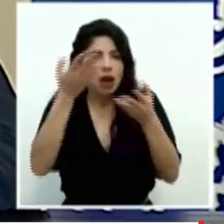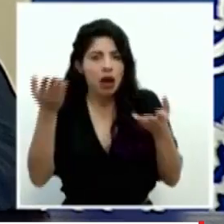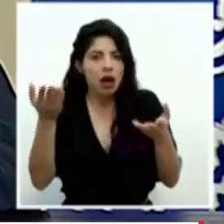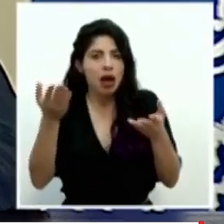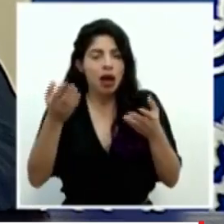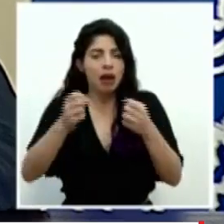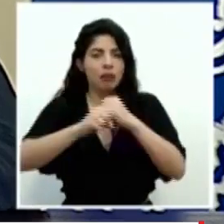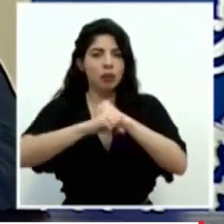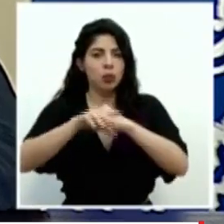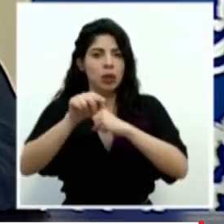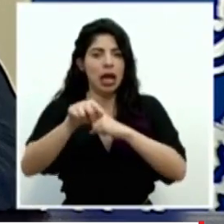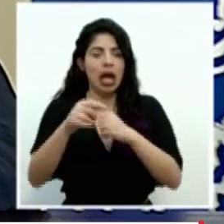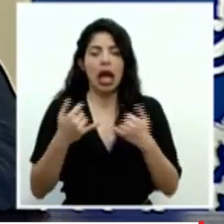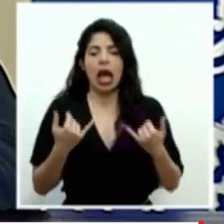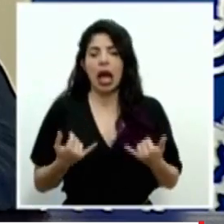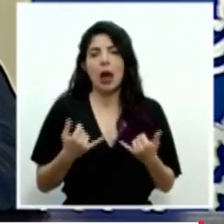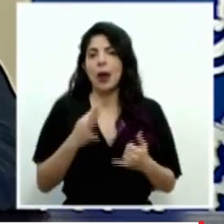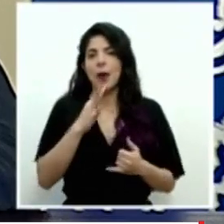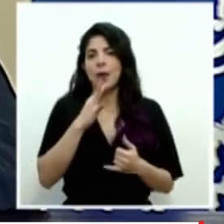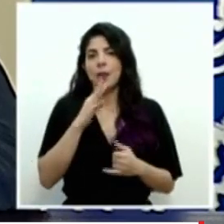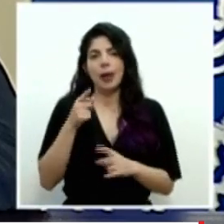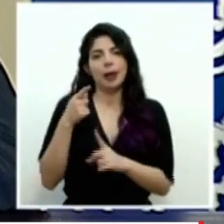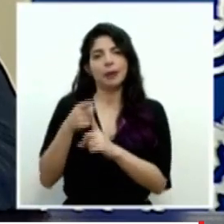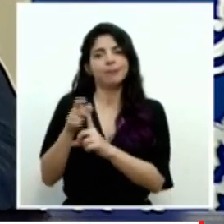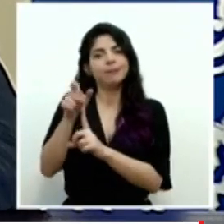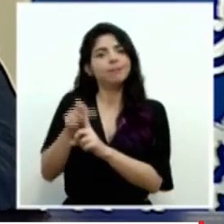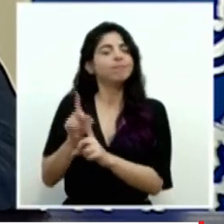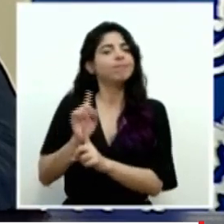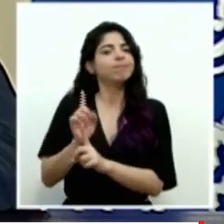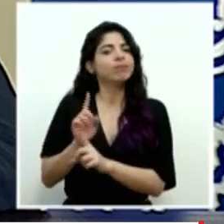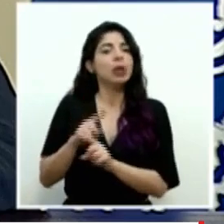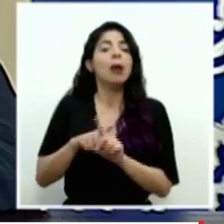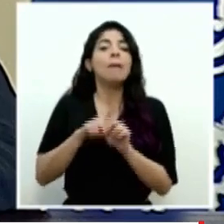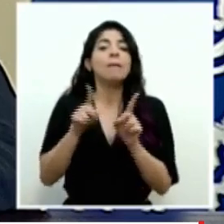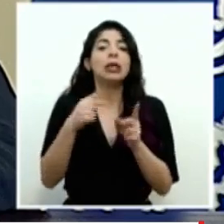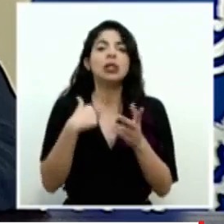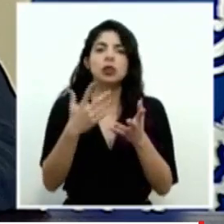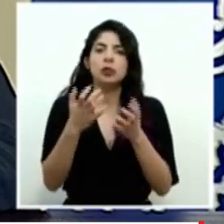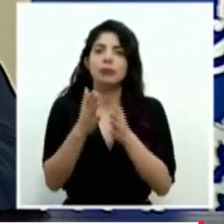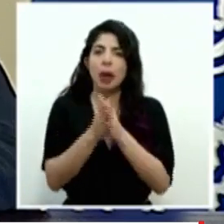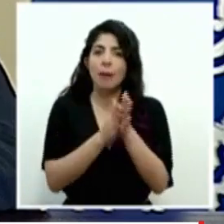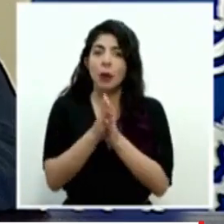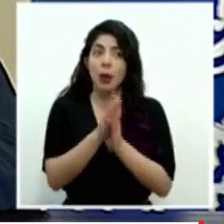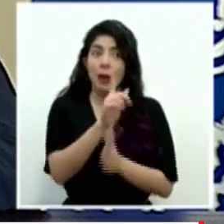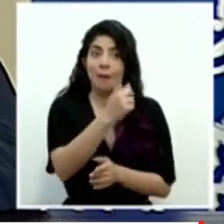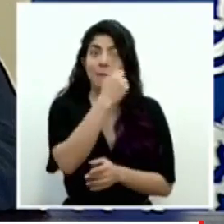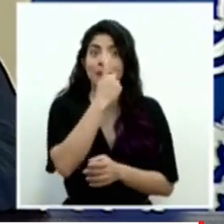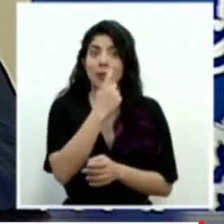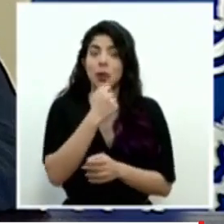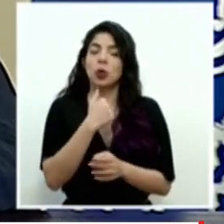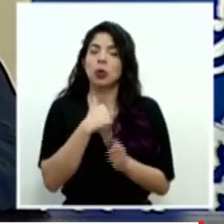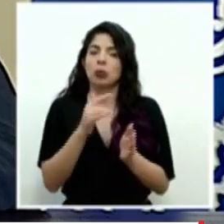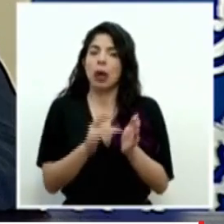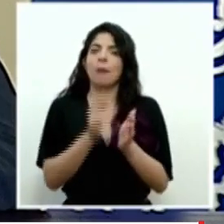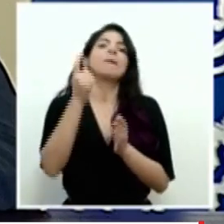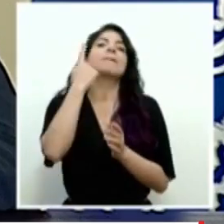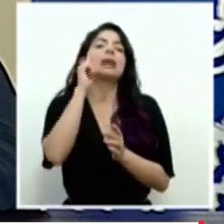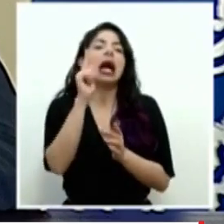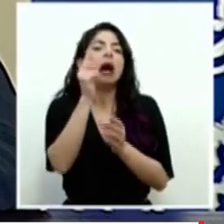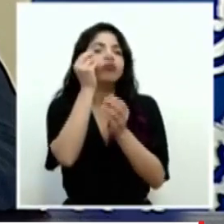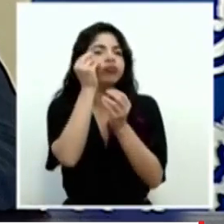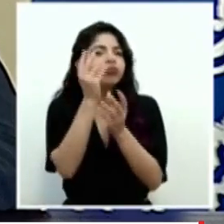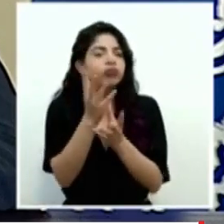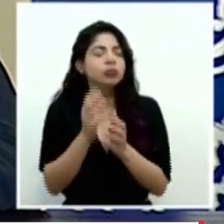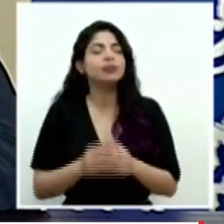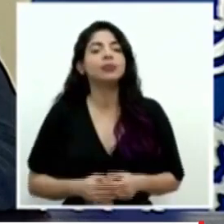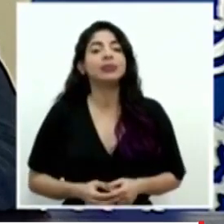detalle ya de la publicación, no vamos a referirnos en este momento, pero yo también quería aprovechar su pregunta para indicar